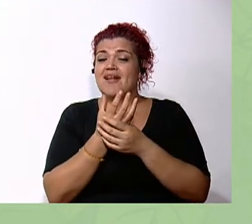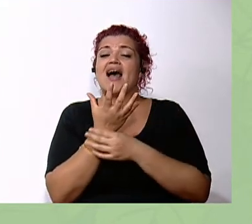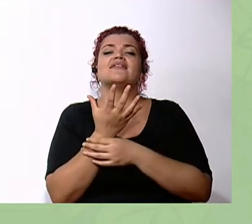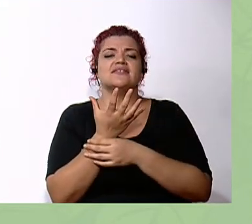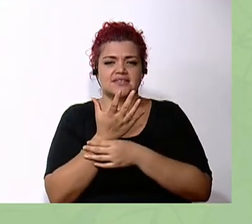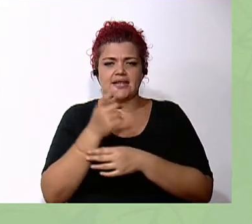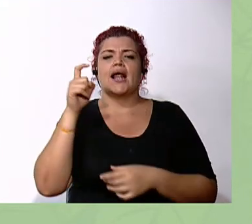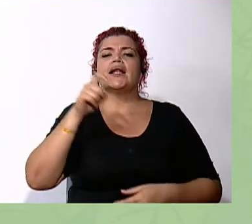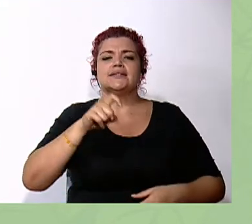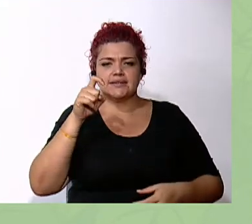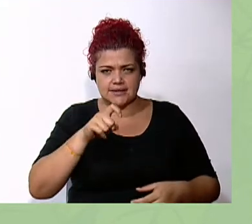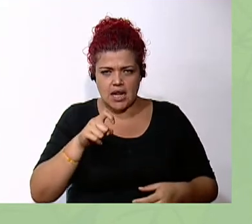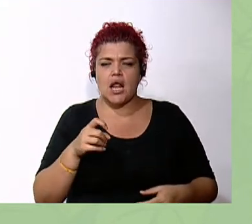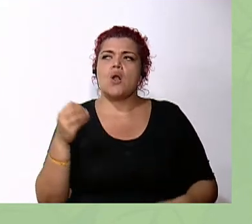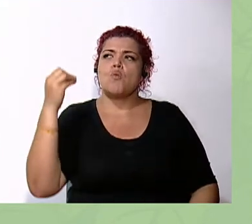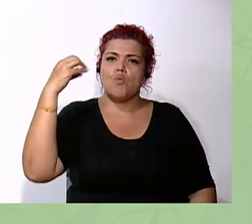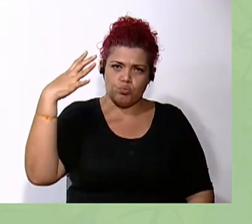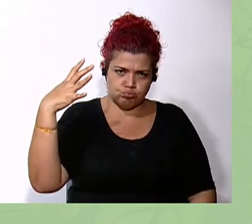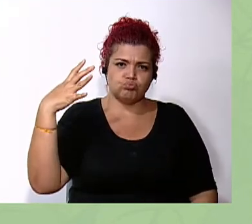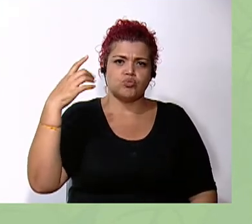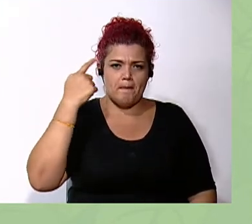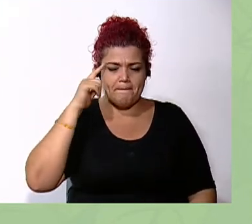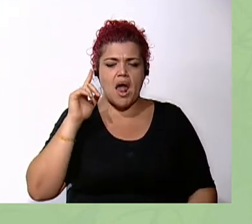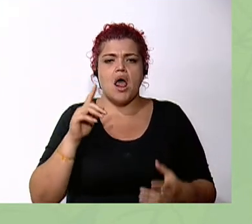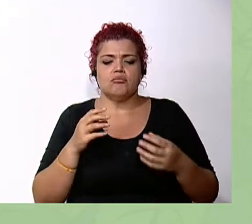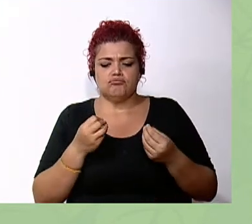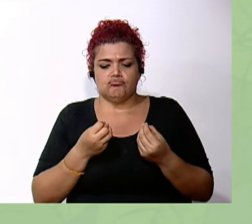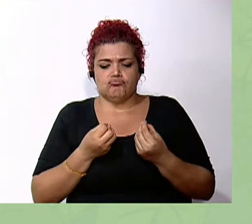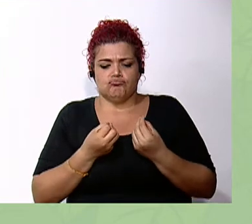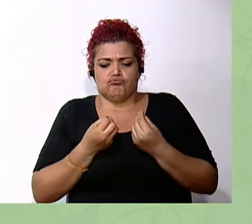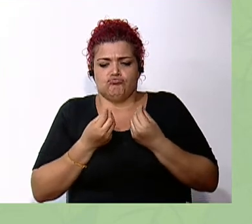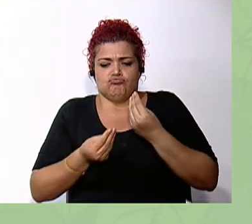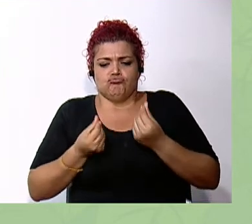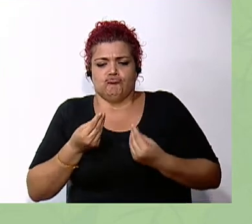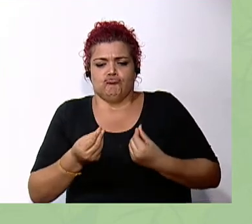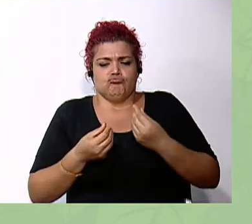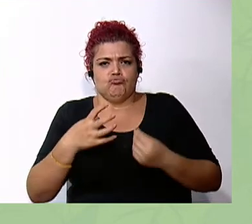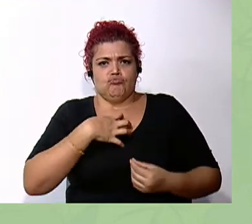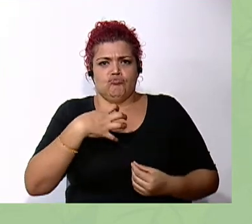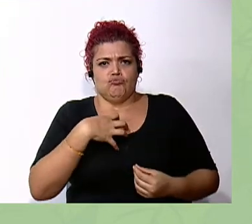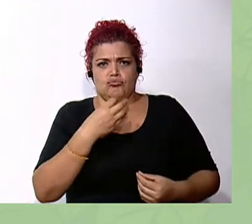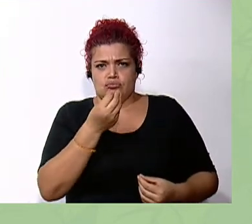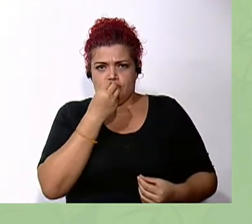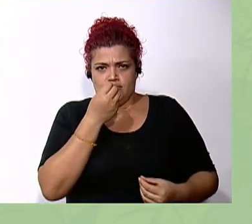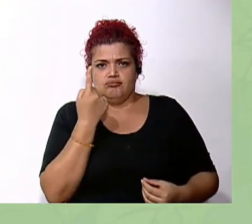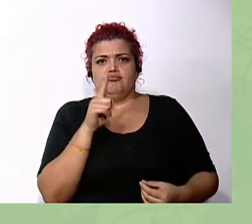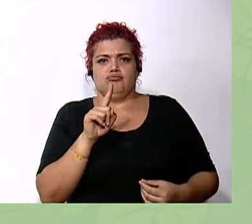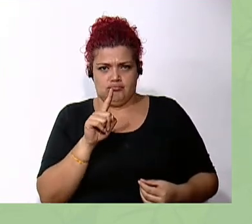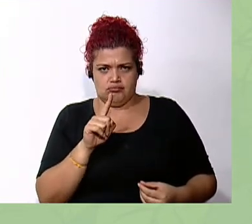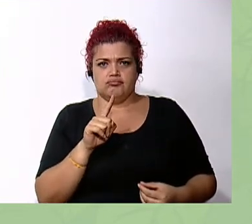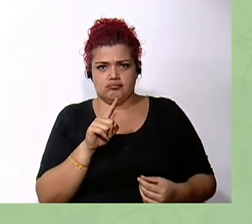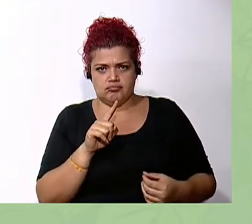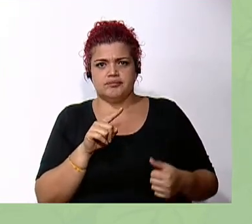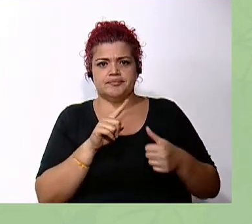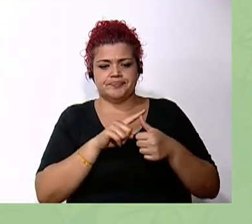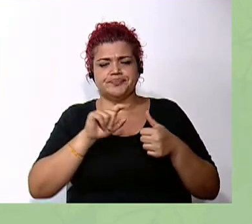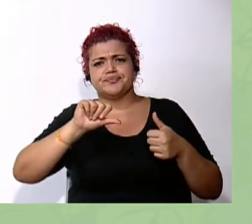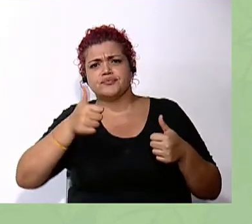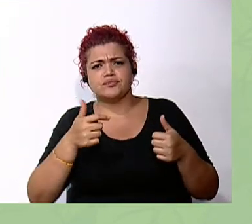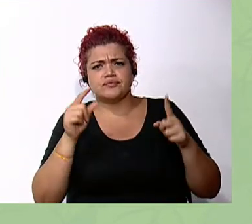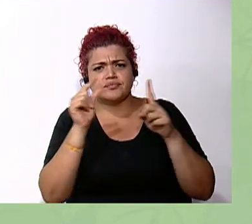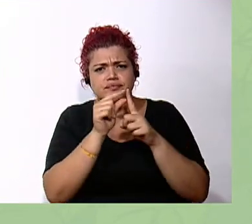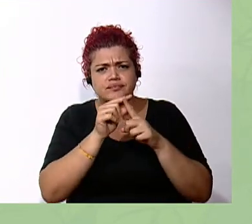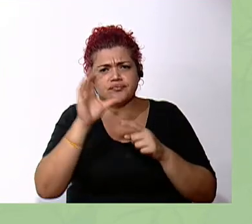definitivamente necesitan de la luz para producir su alimento. Excelente. ¿Qué otra palabra están